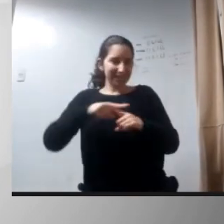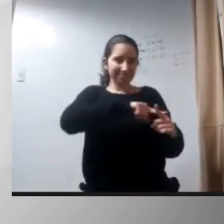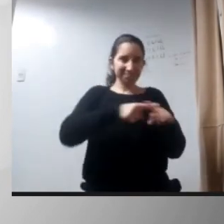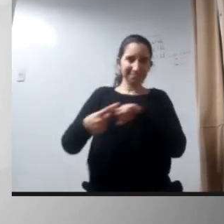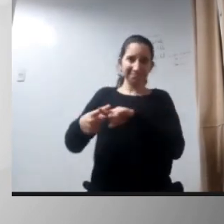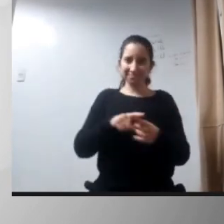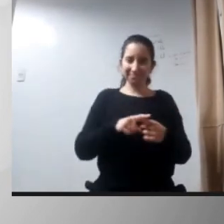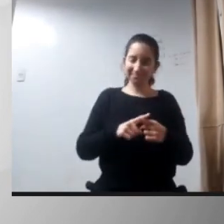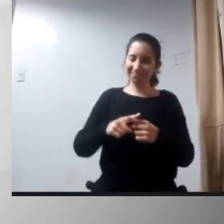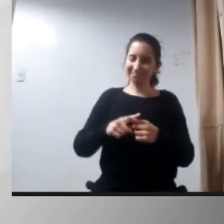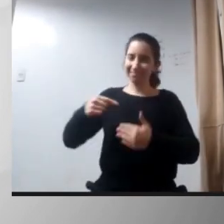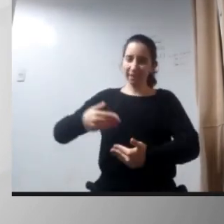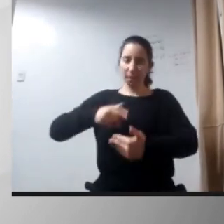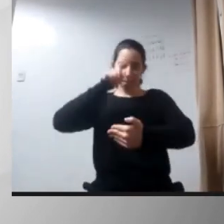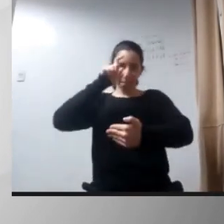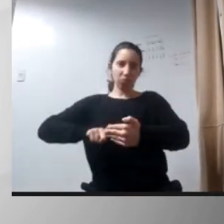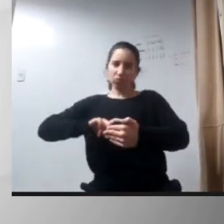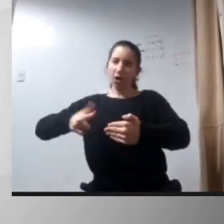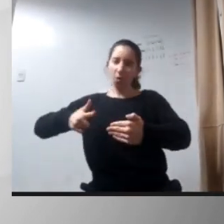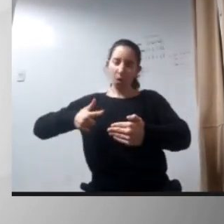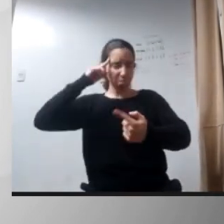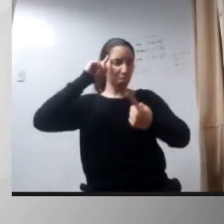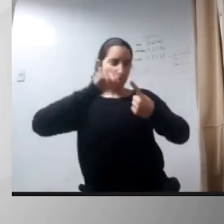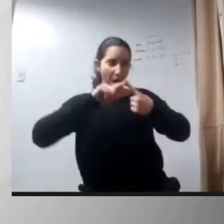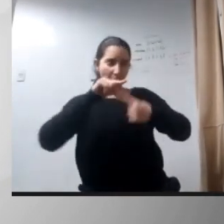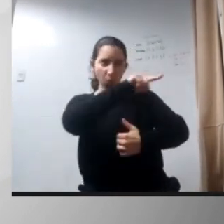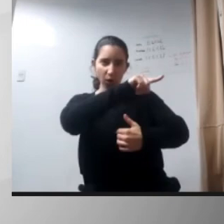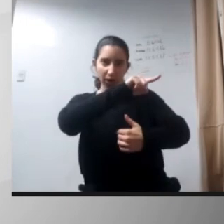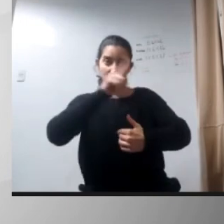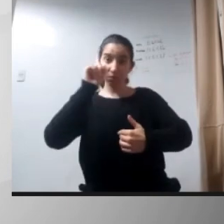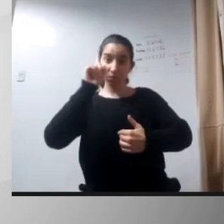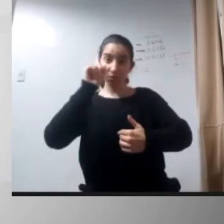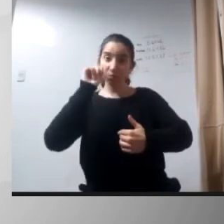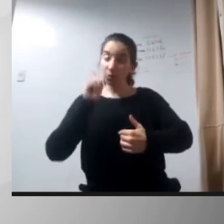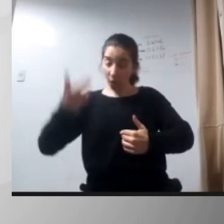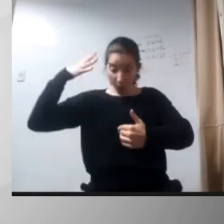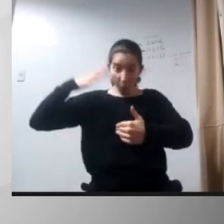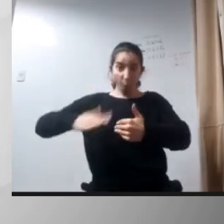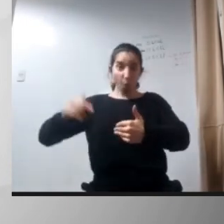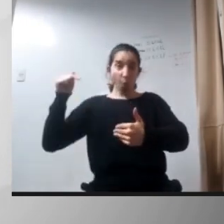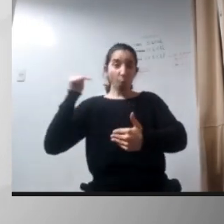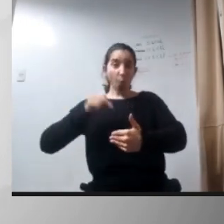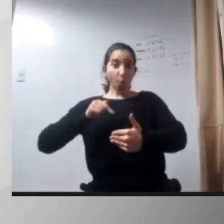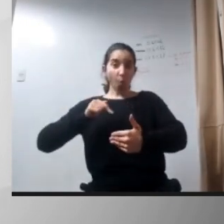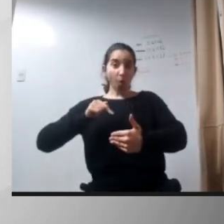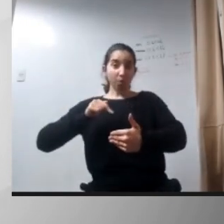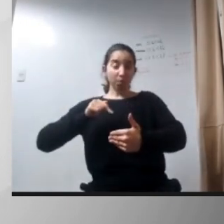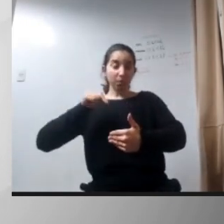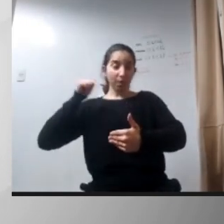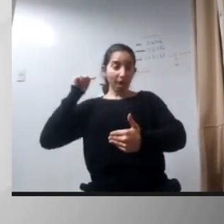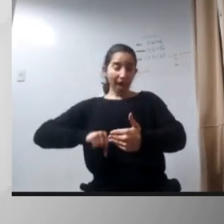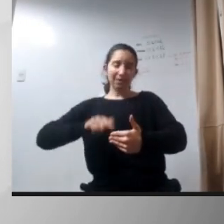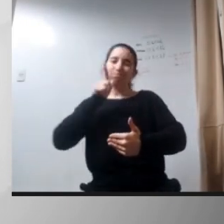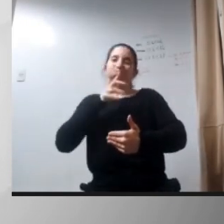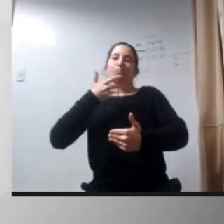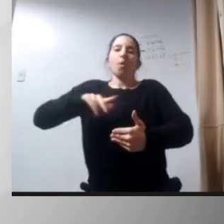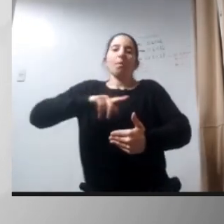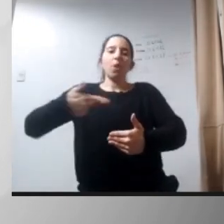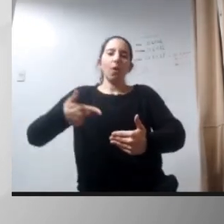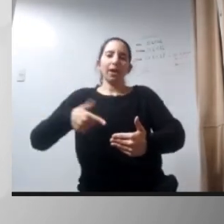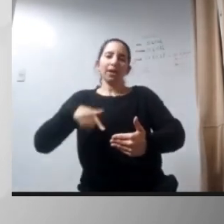Nosotros decimos, bueno, no hay nadie en el sentido de que no hay una persona, pero sí hay un cuerpo que se concibe como un cuerpo malformado